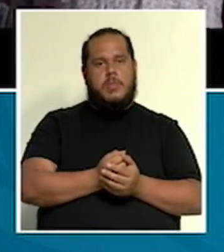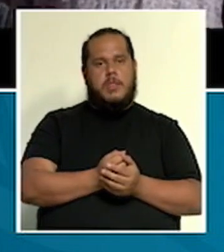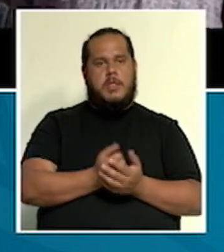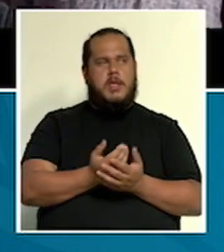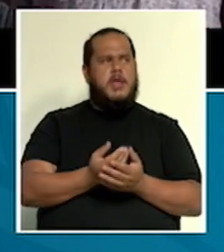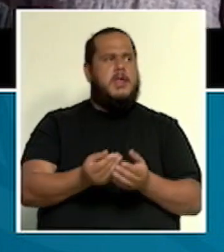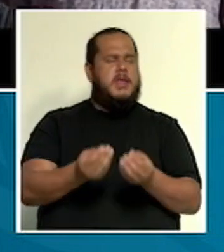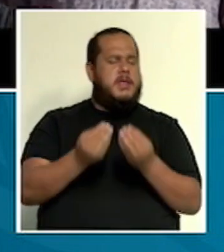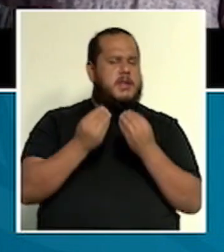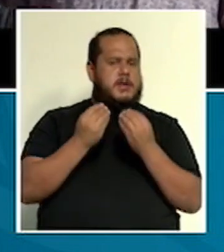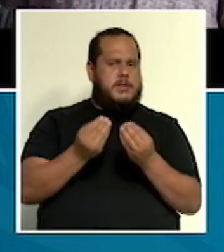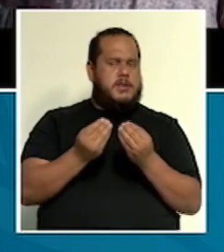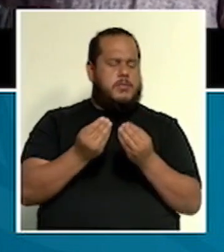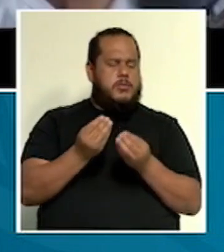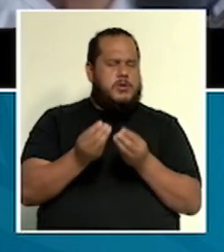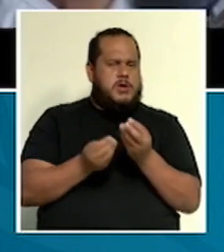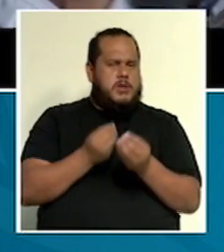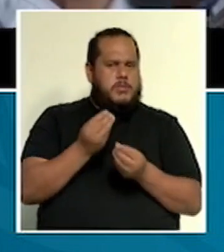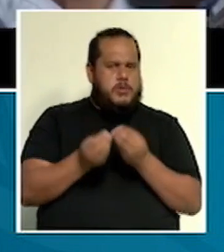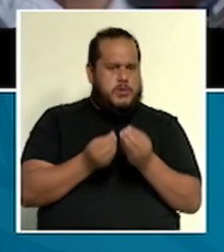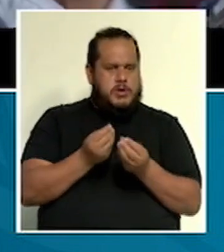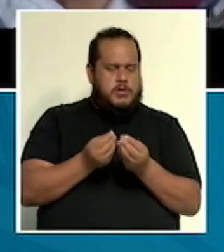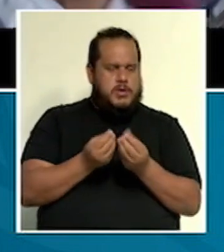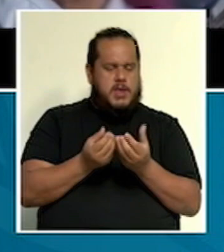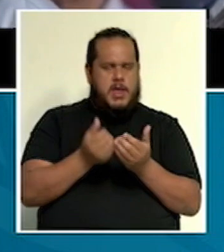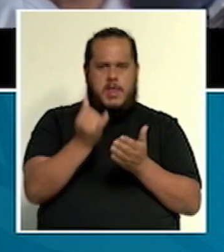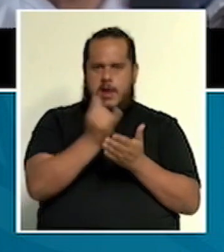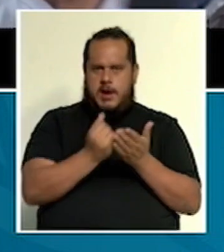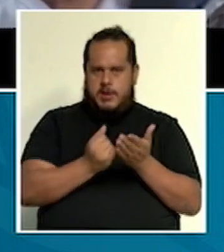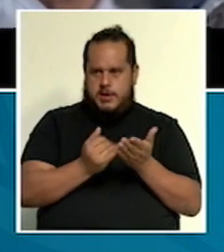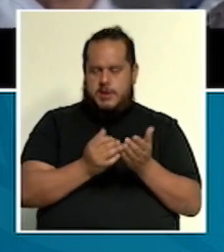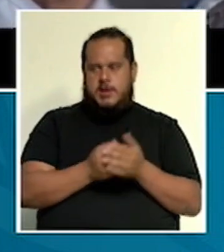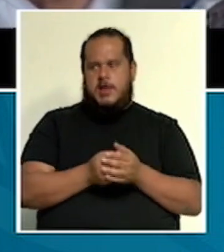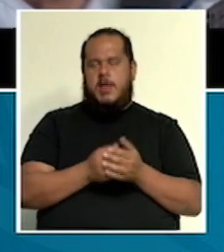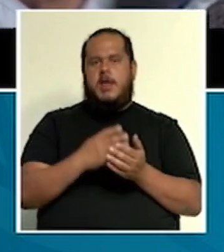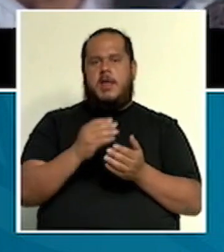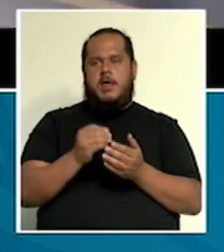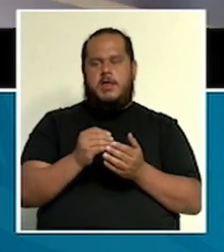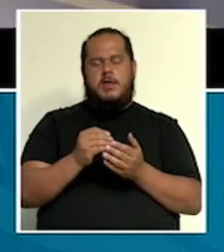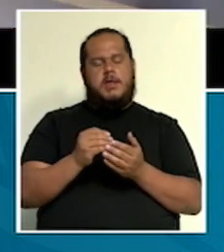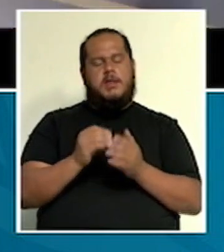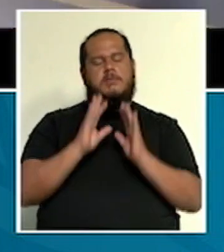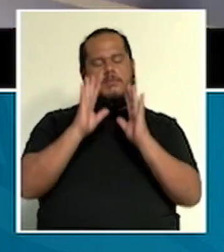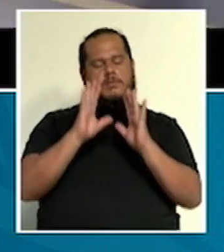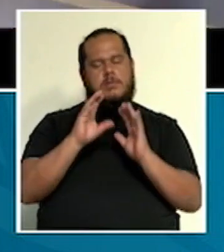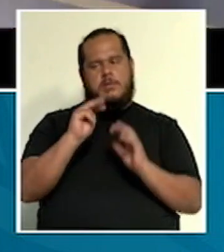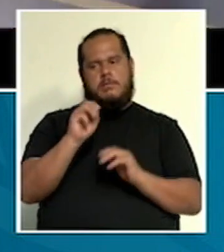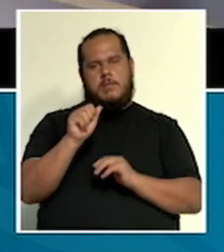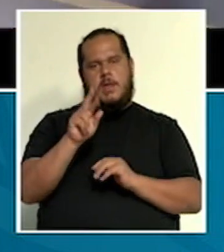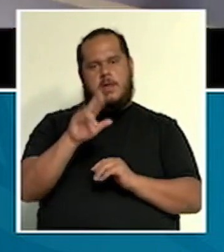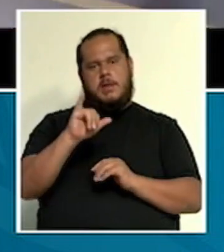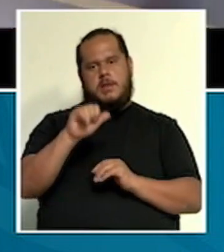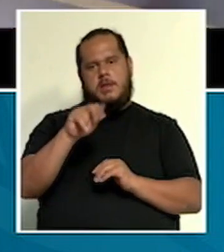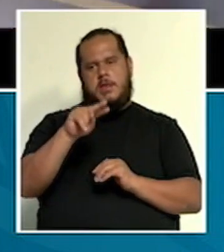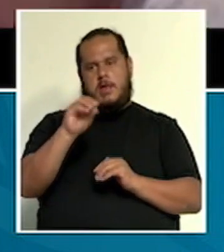de mucha productividad artística. Y está mi queridísimo Mariano.